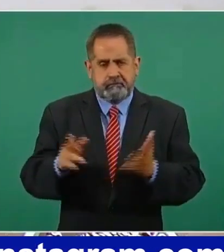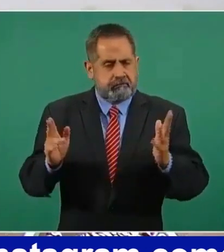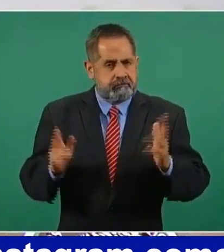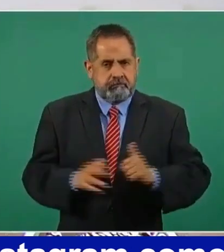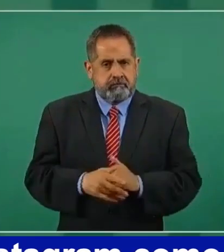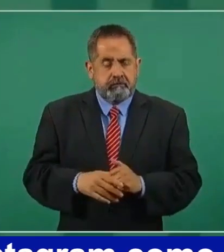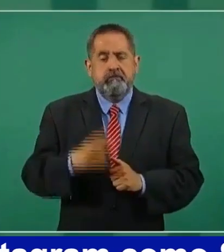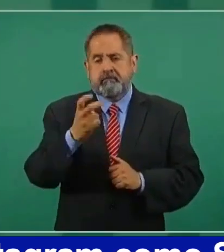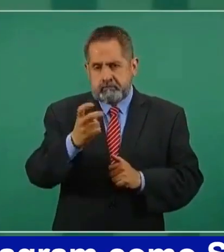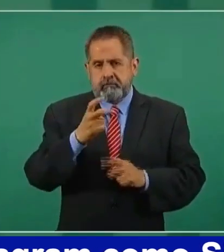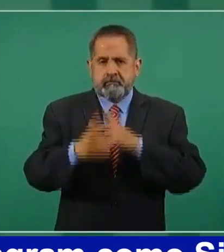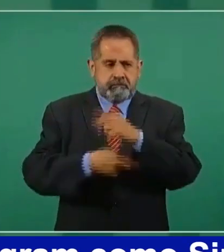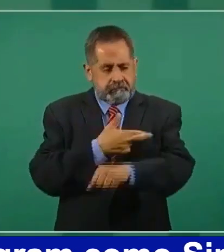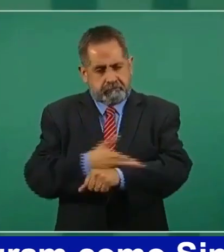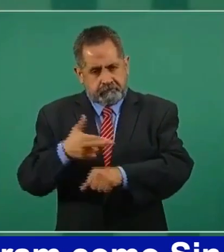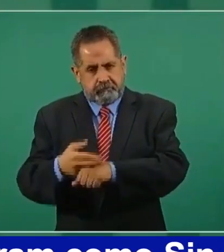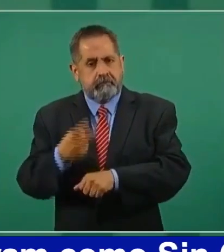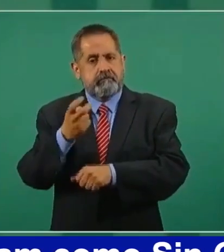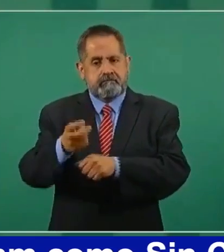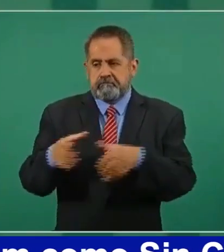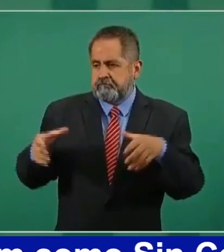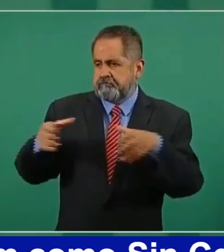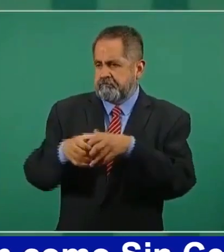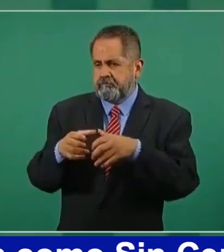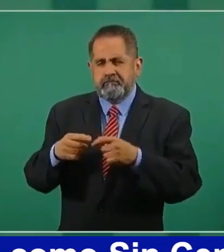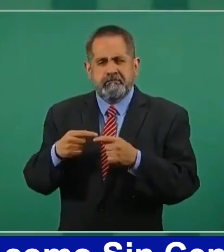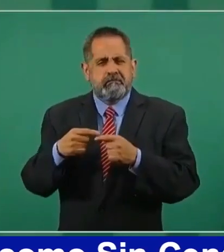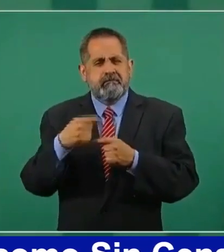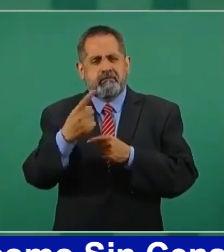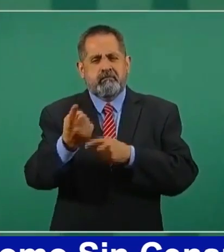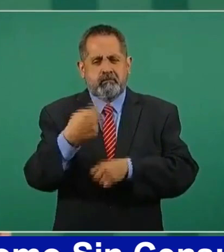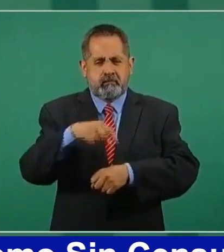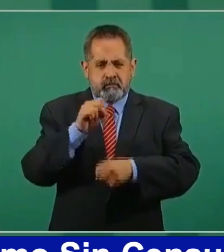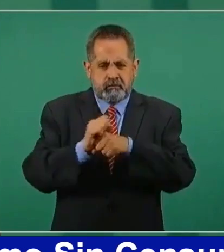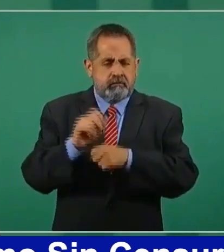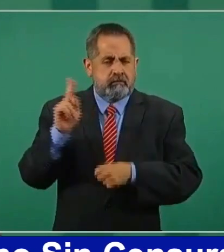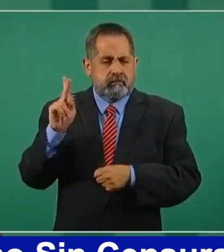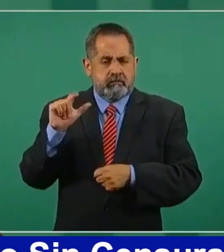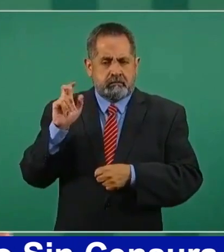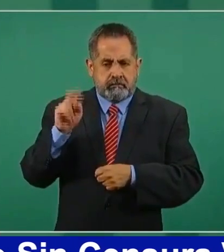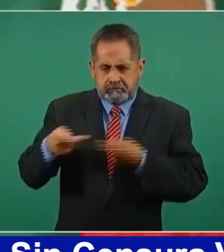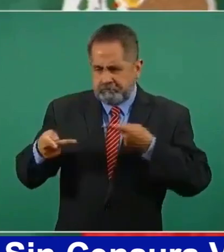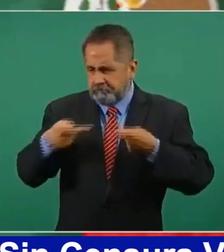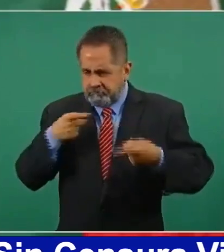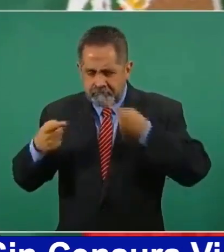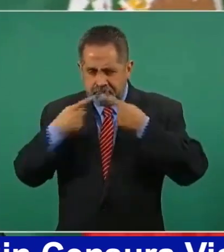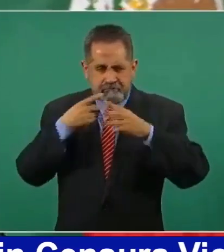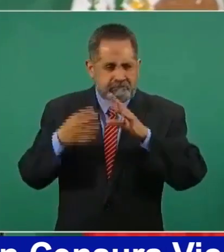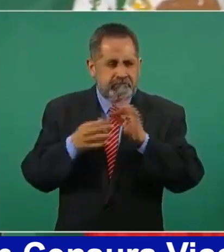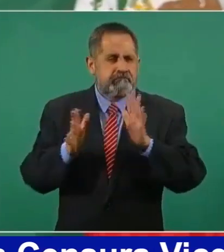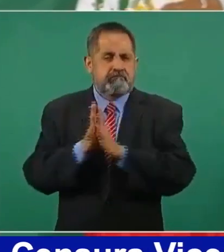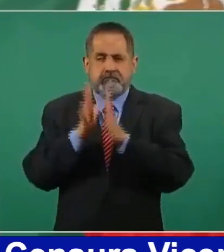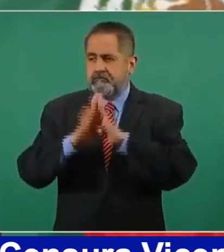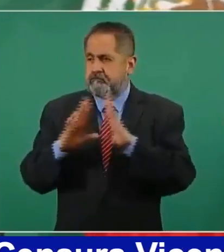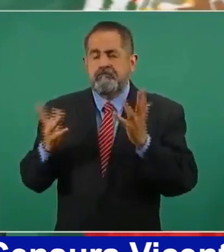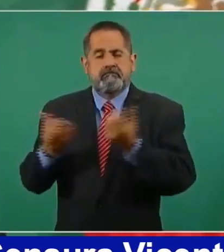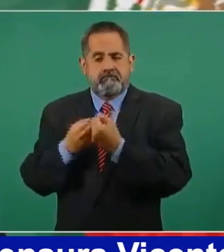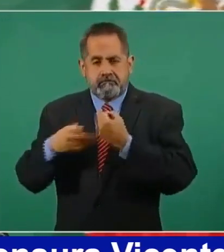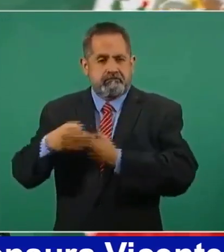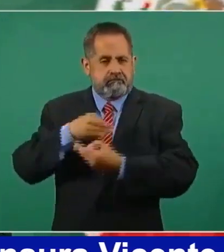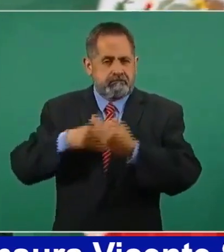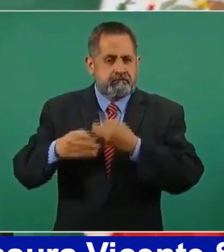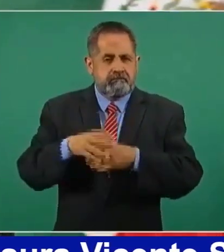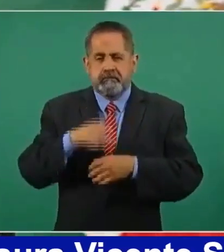Entonces vamos a actuar, por eso nos reunimos. En una semana ya tenemos completo el plan, estamos participando todos,